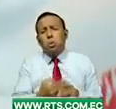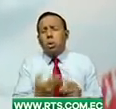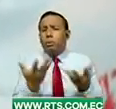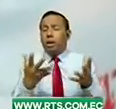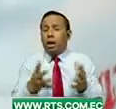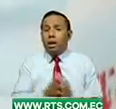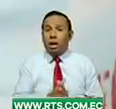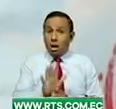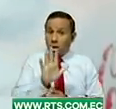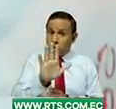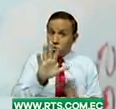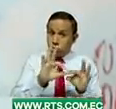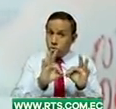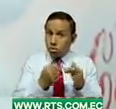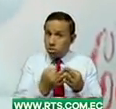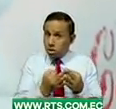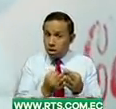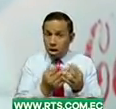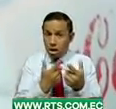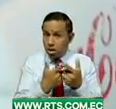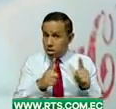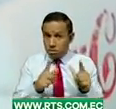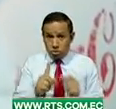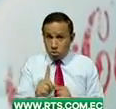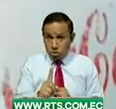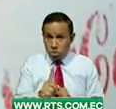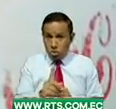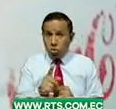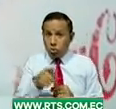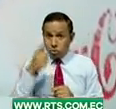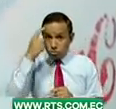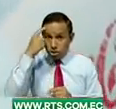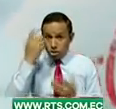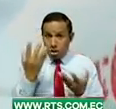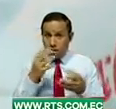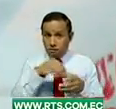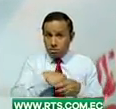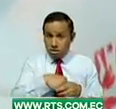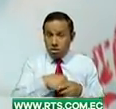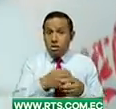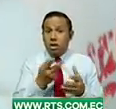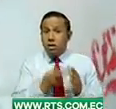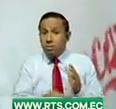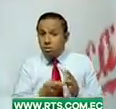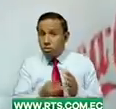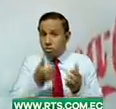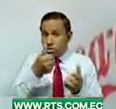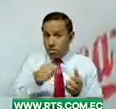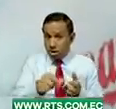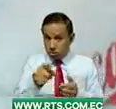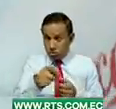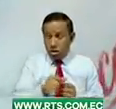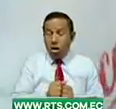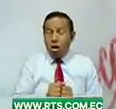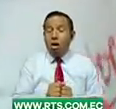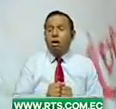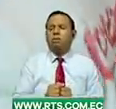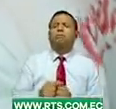por salir, sino en cuanto a lo que pasó el día de ayer y el día martes. Sí, estamos esperando porque